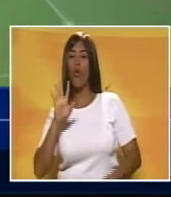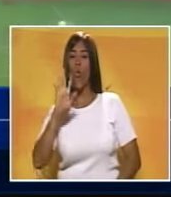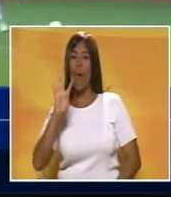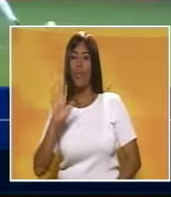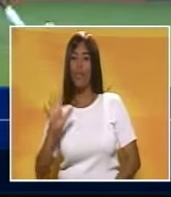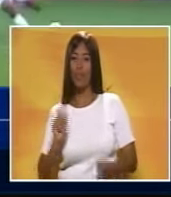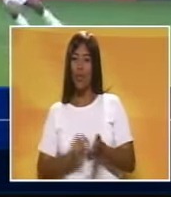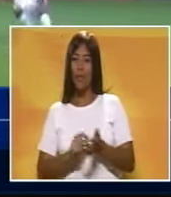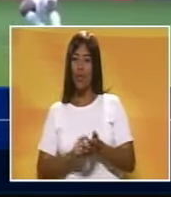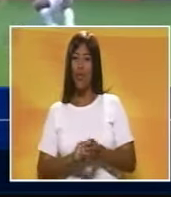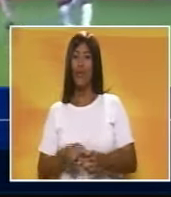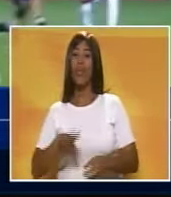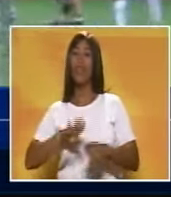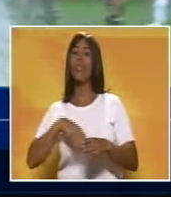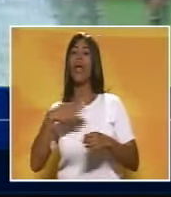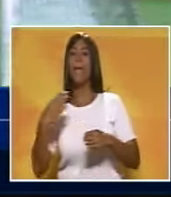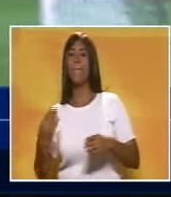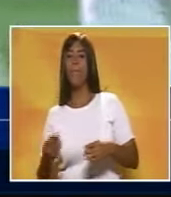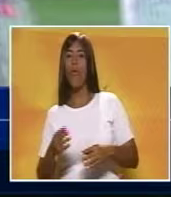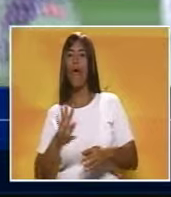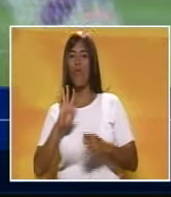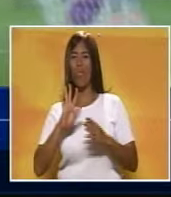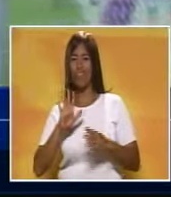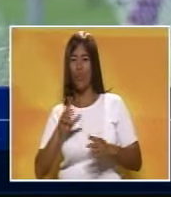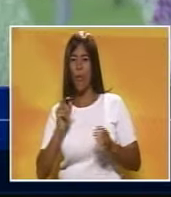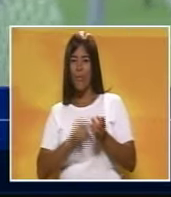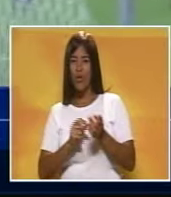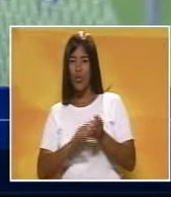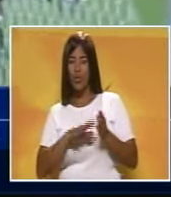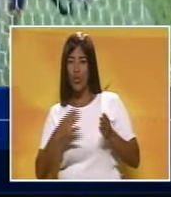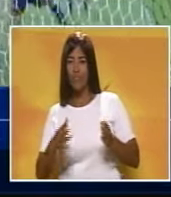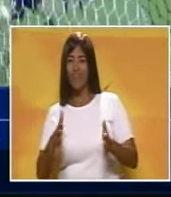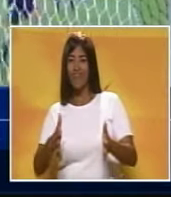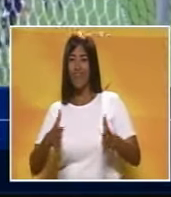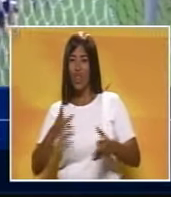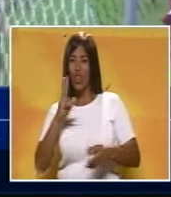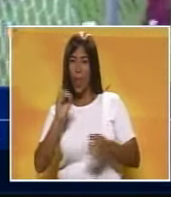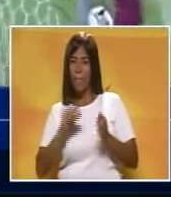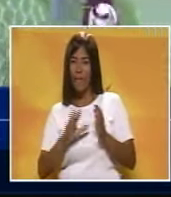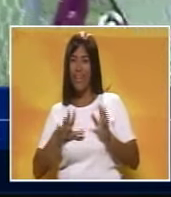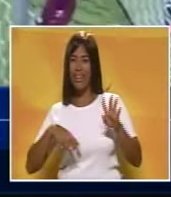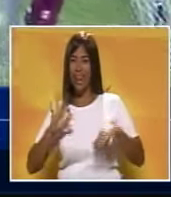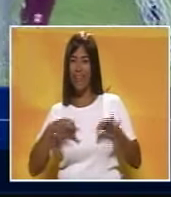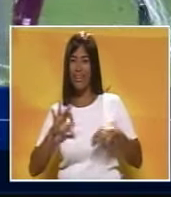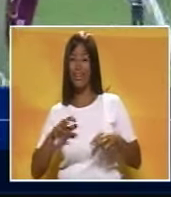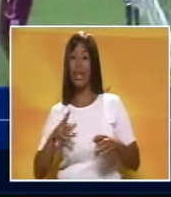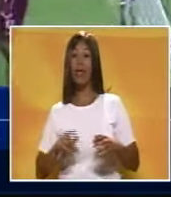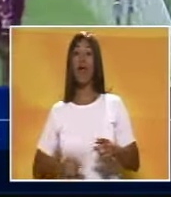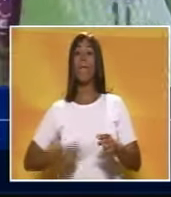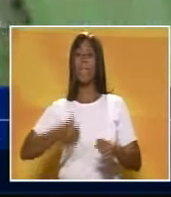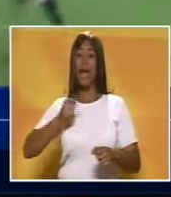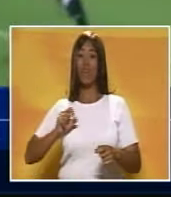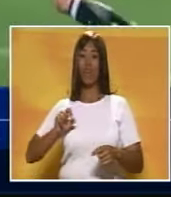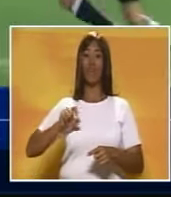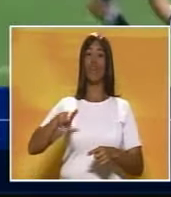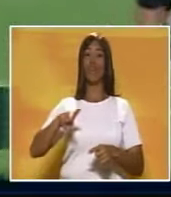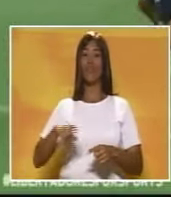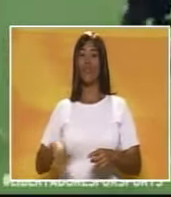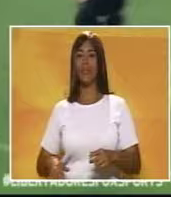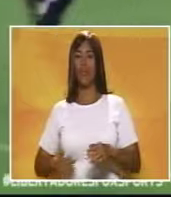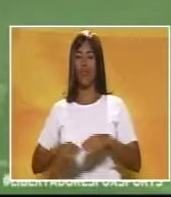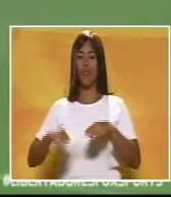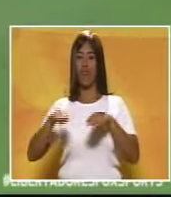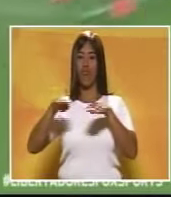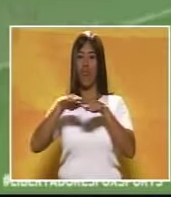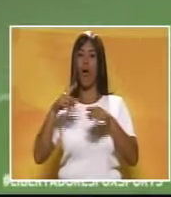Pero en el segundo tiempo el campeón de América de 2013 obró una remontada heroica con tantos de Maicon al minuto